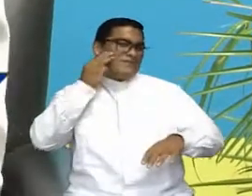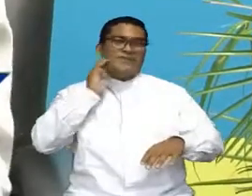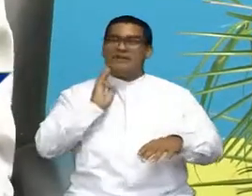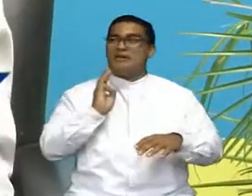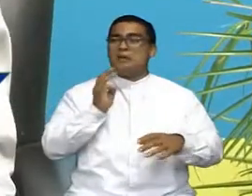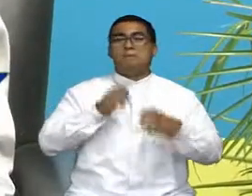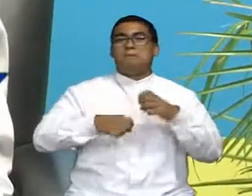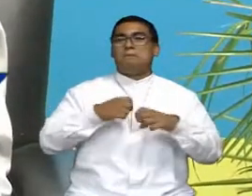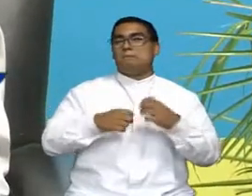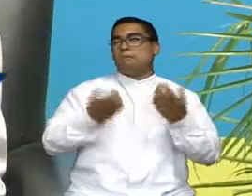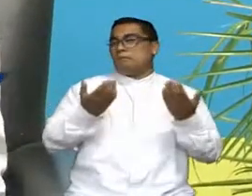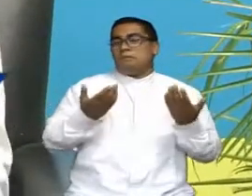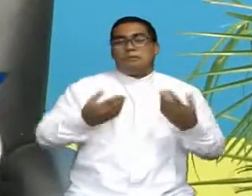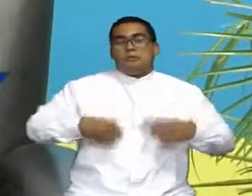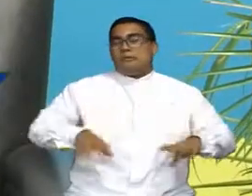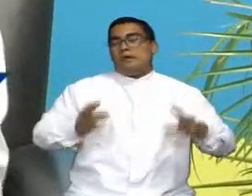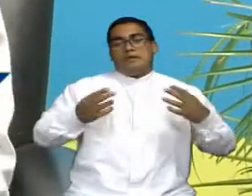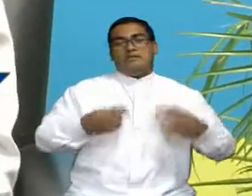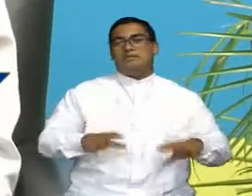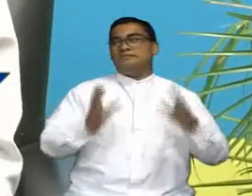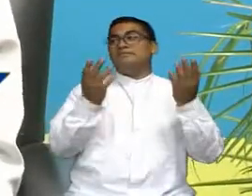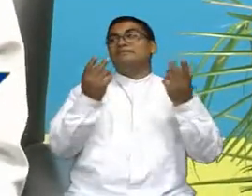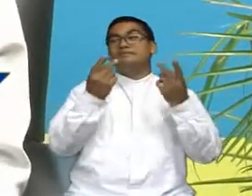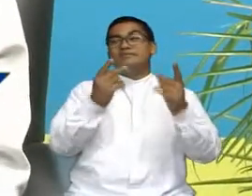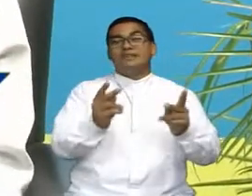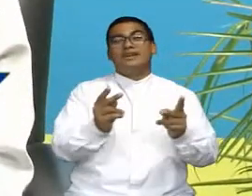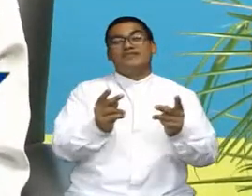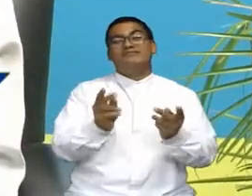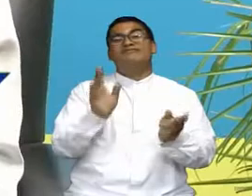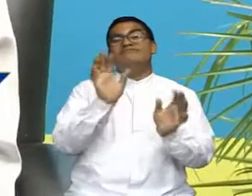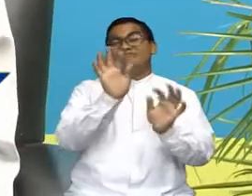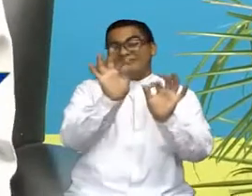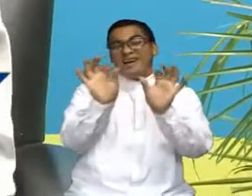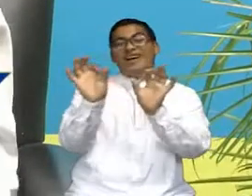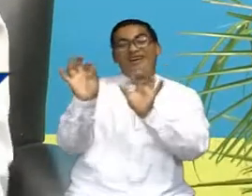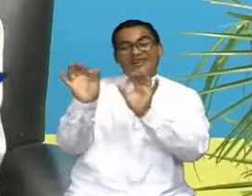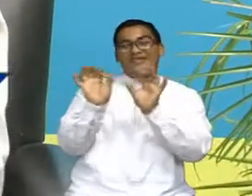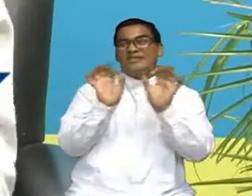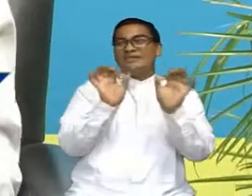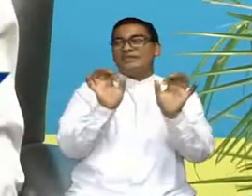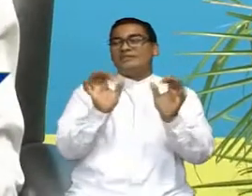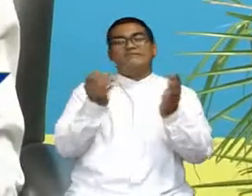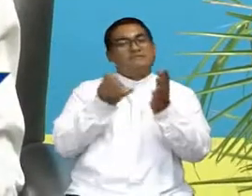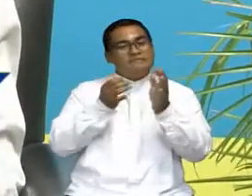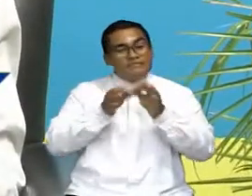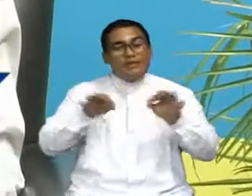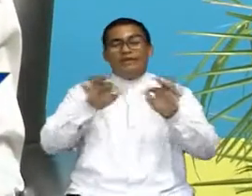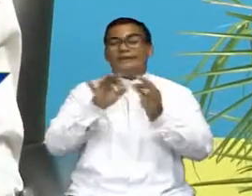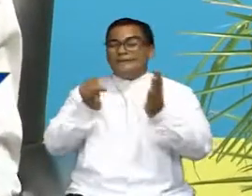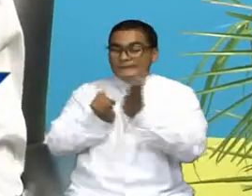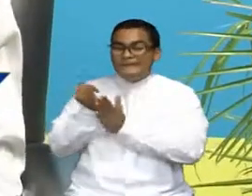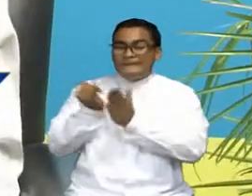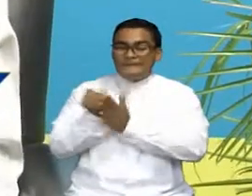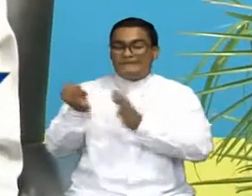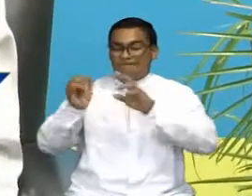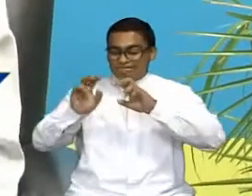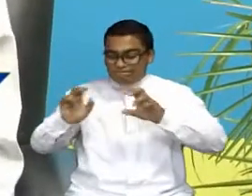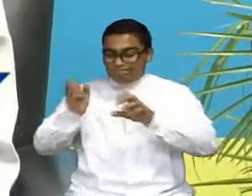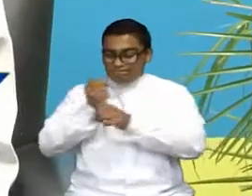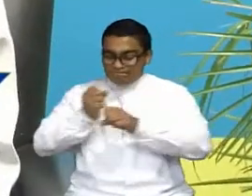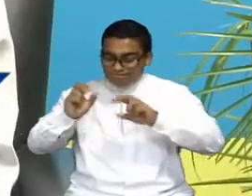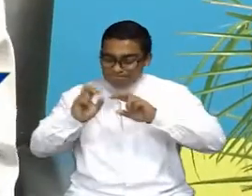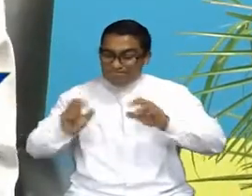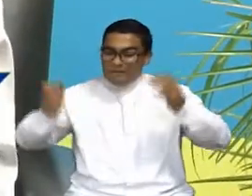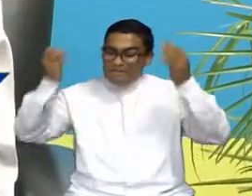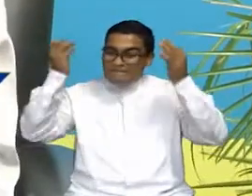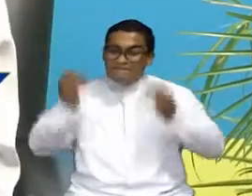mayor daño en el paciente. Pero esos porcentajes son muy pequeños. Yo me quedo tranquila hasta que yo descarto todas mis posibles causas de